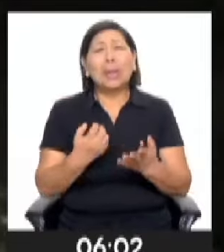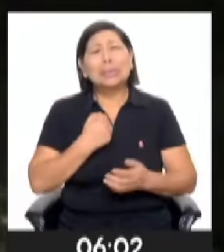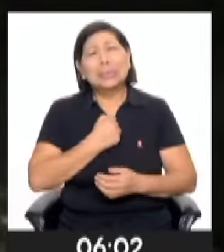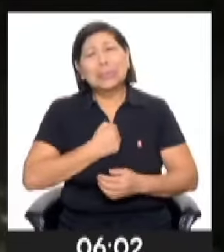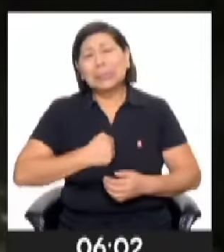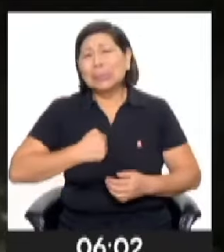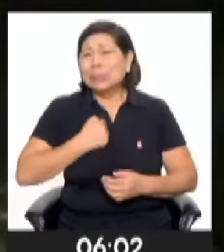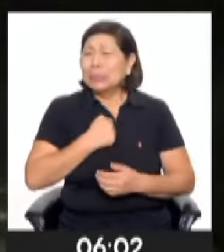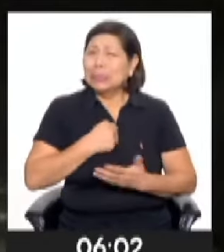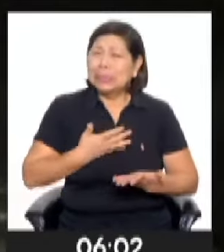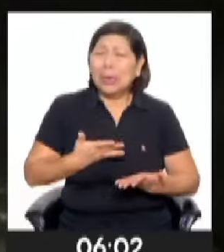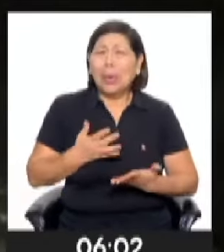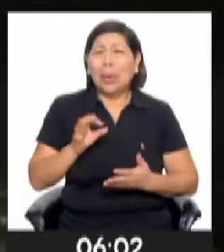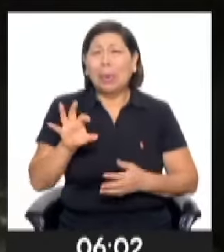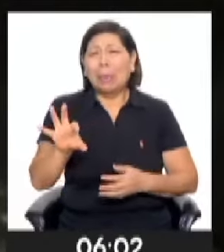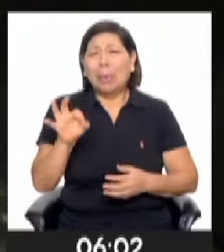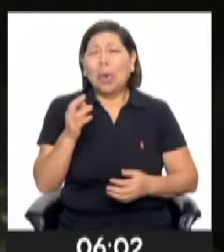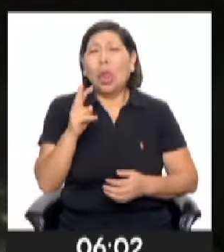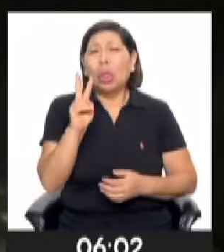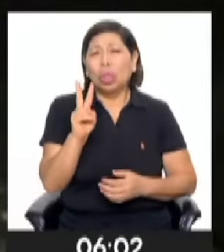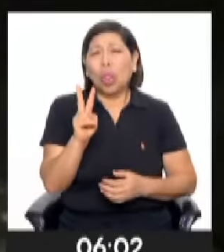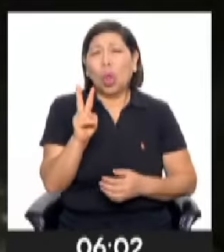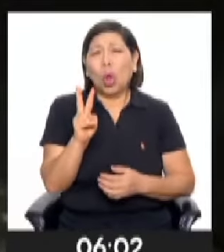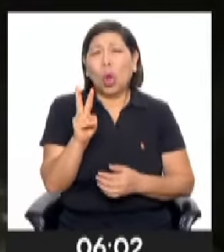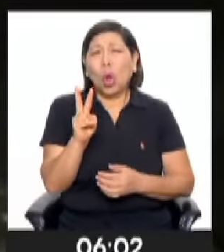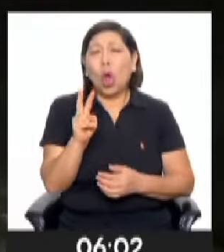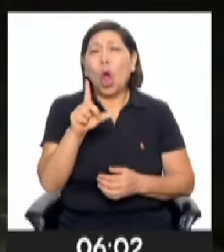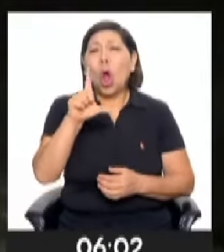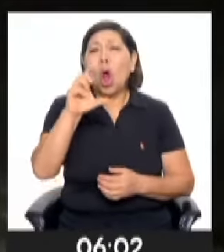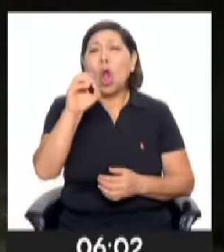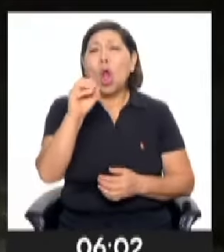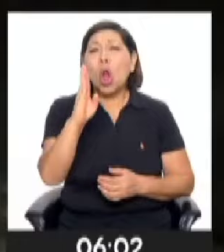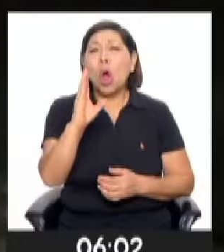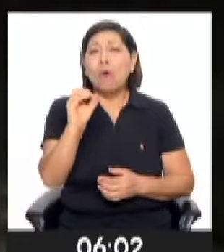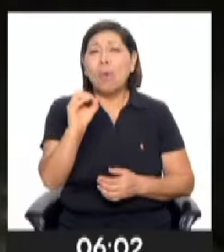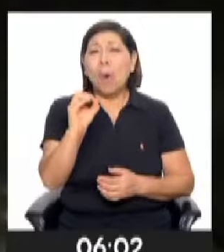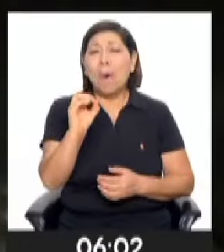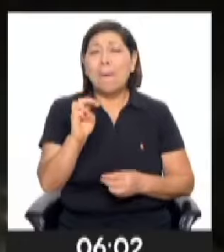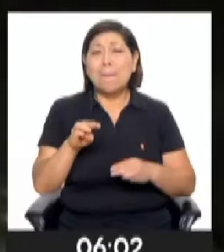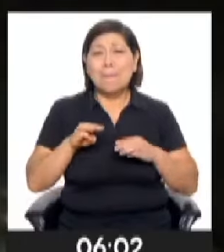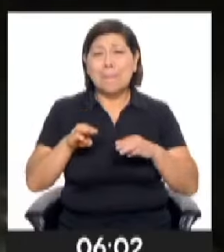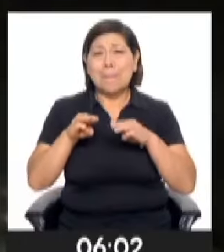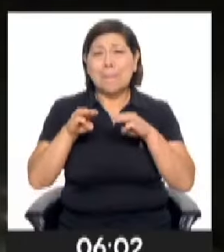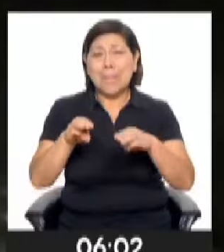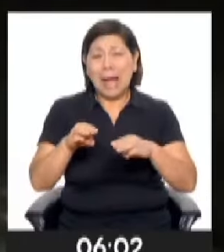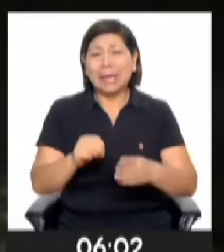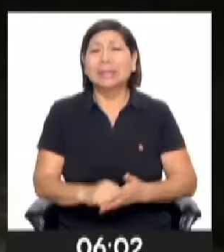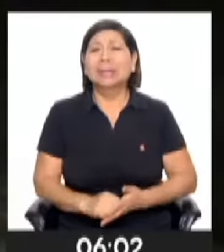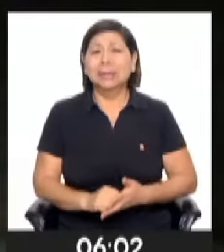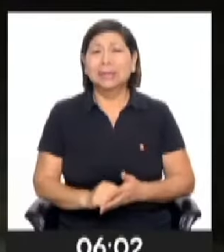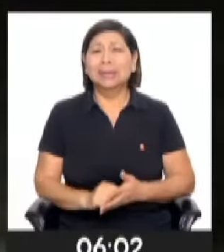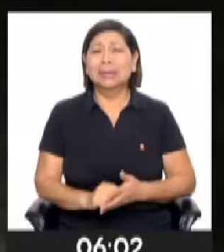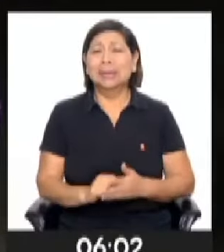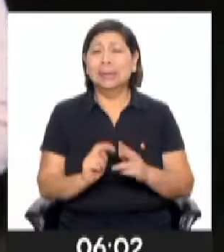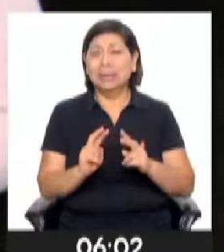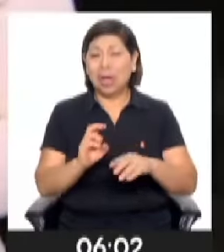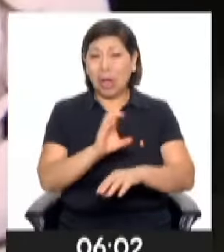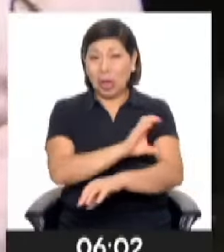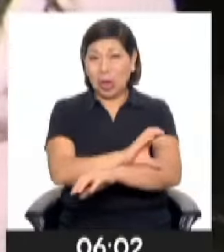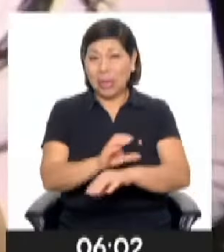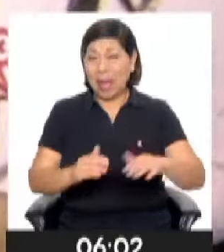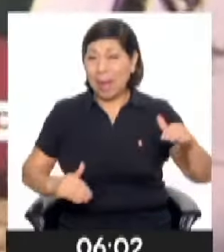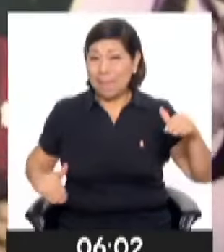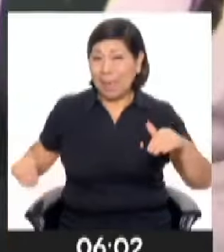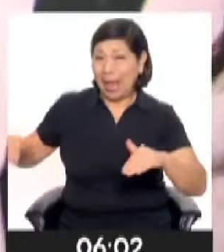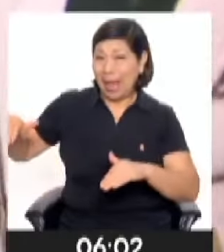conmoción viene causando el hallazgo de dos lobos marinos muertos aquí en el litoral peruano. Estamos en la Costa Verde,